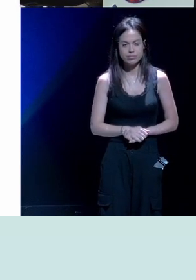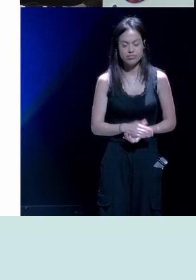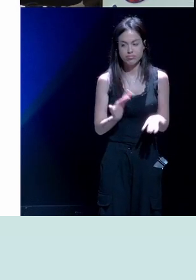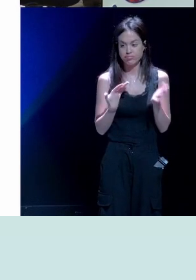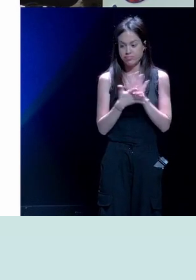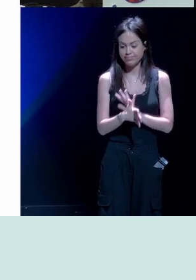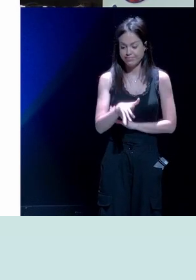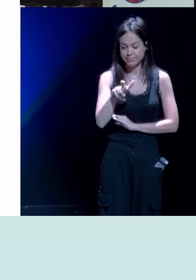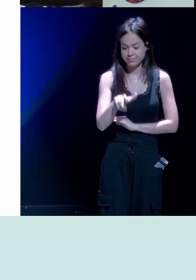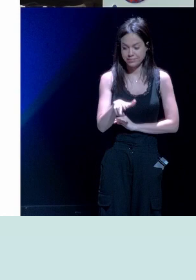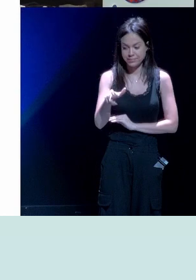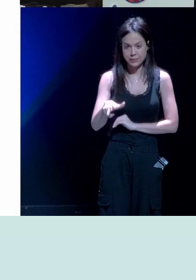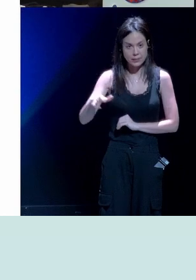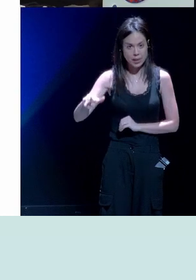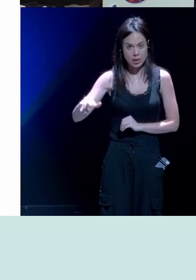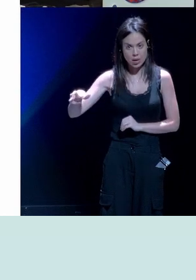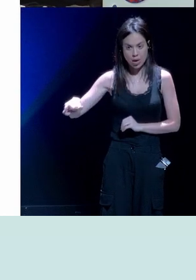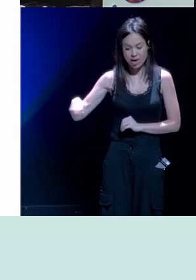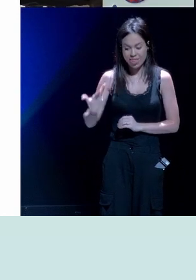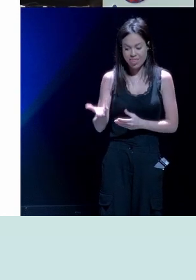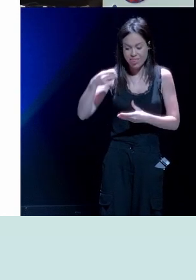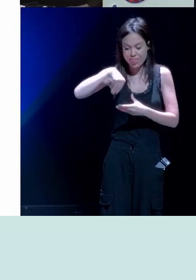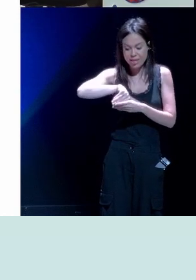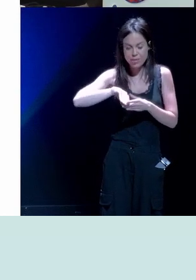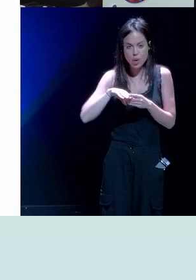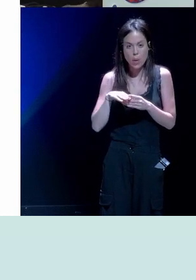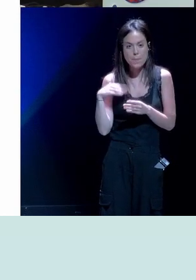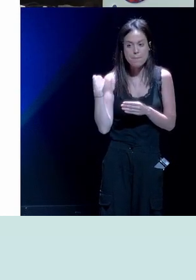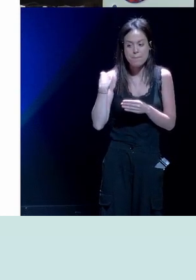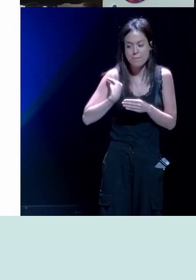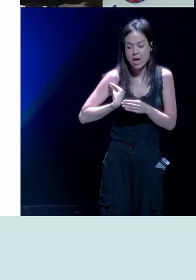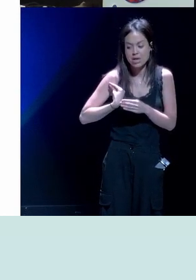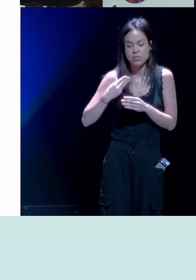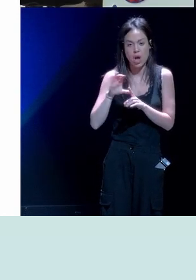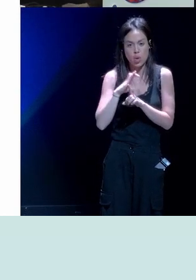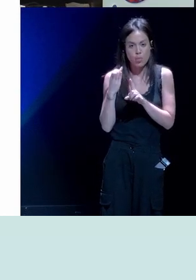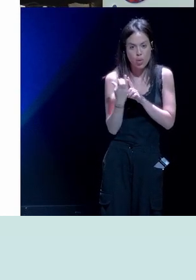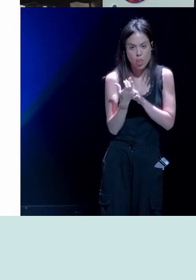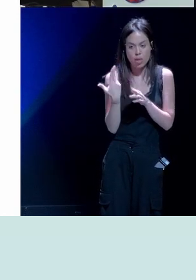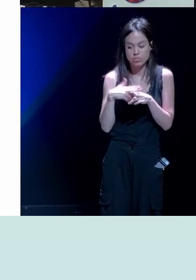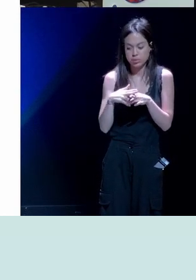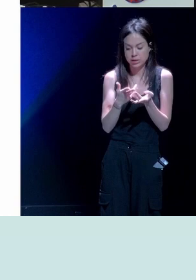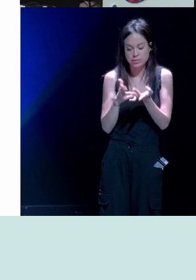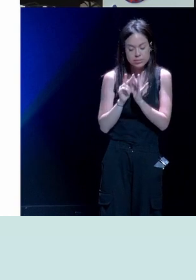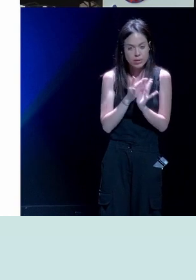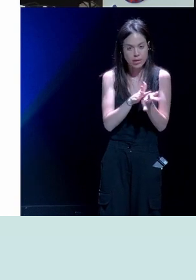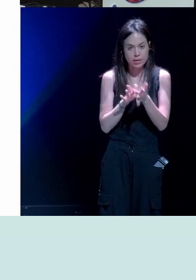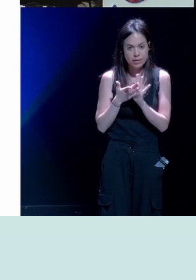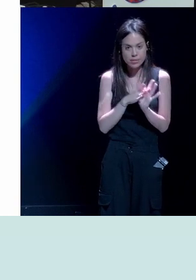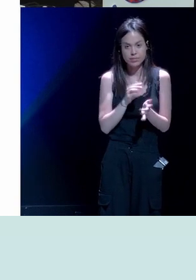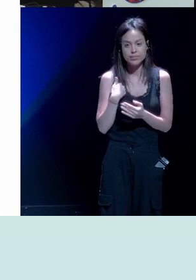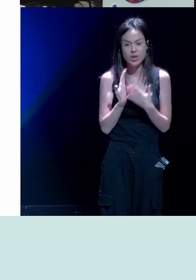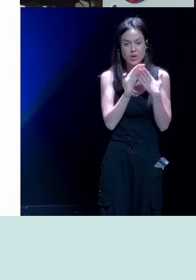relaciones entre los miembros de una, de una misma comunidad política. El trabajo que he realizado en la Escuela